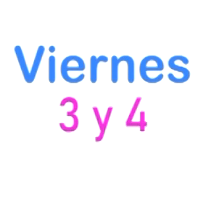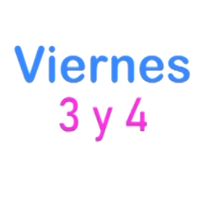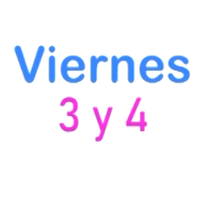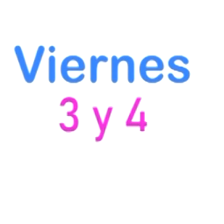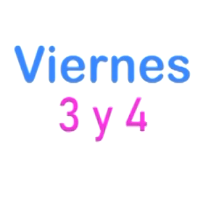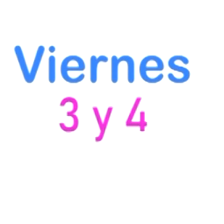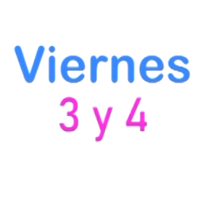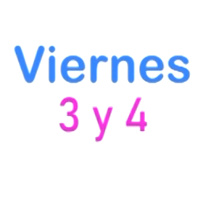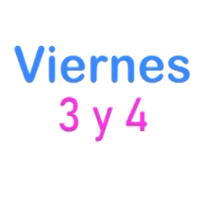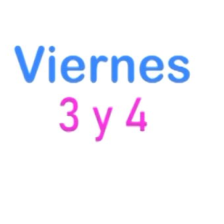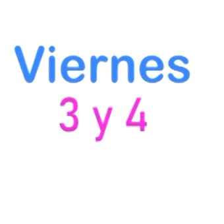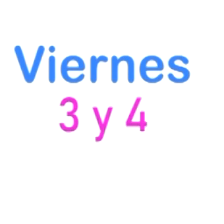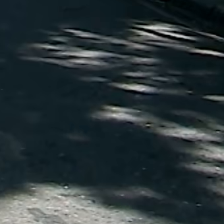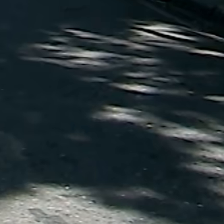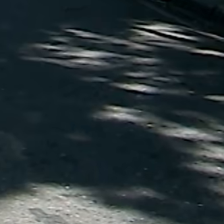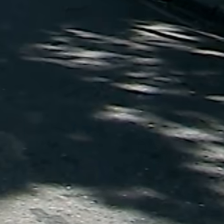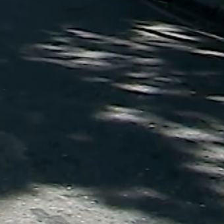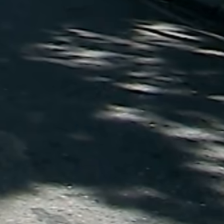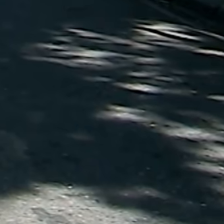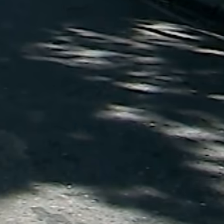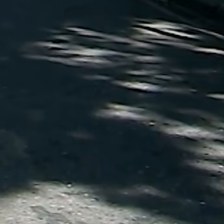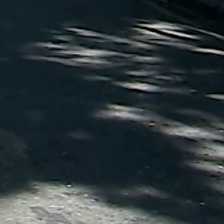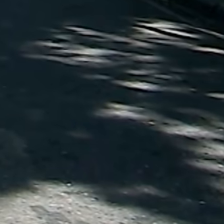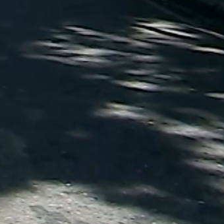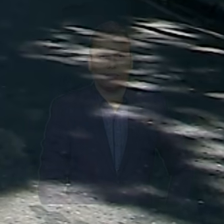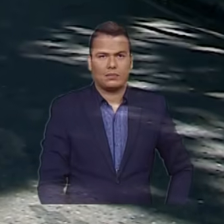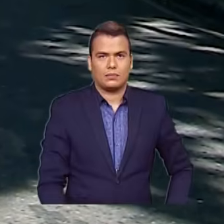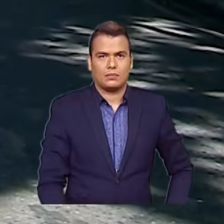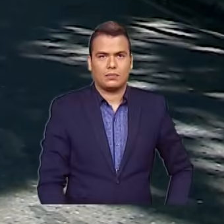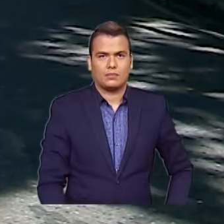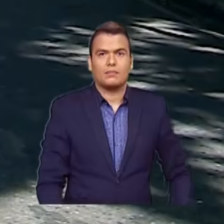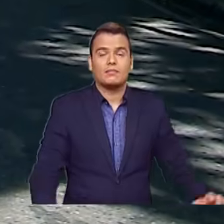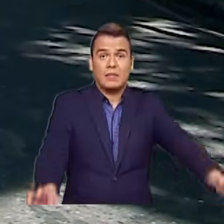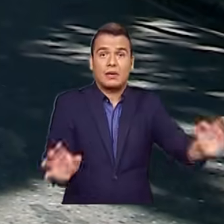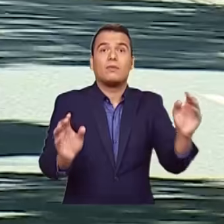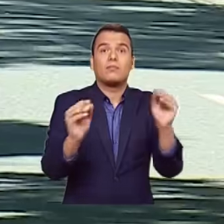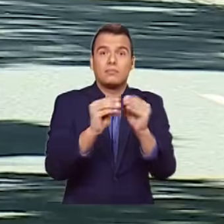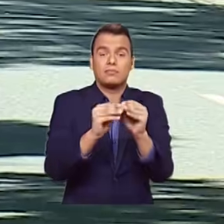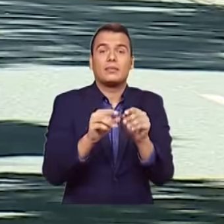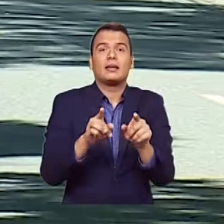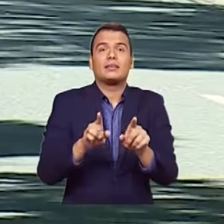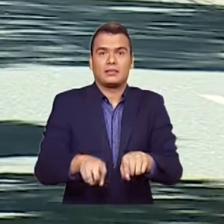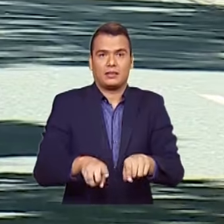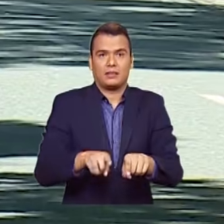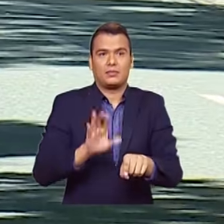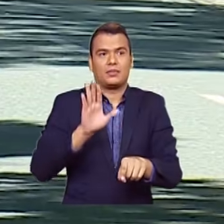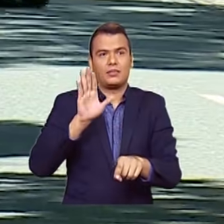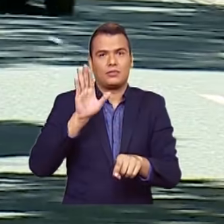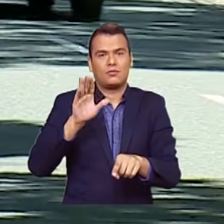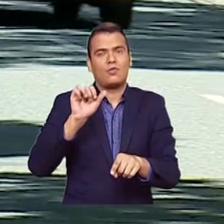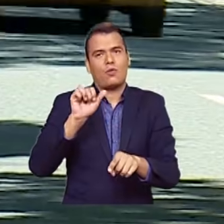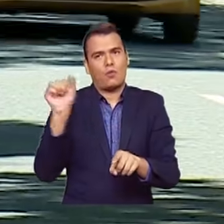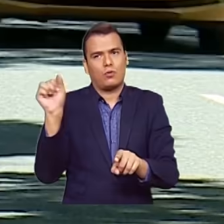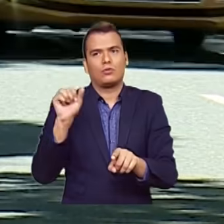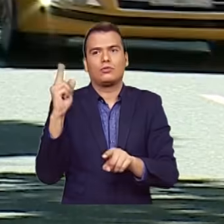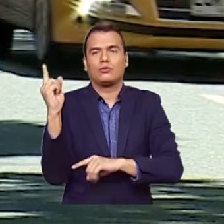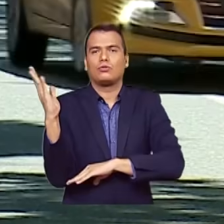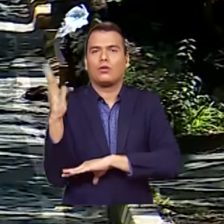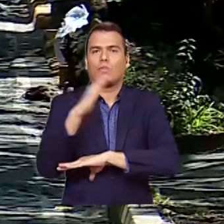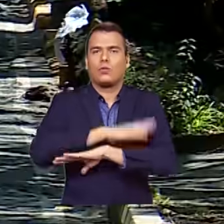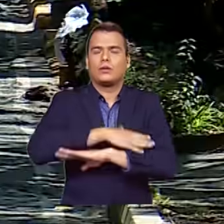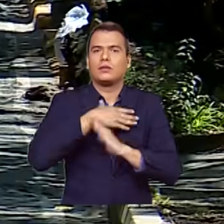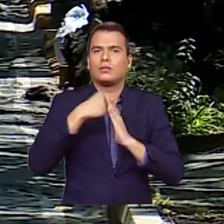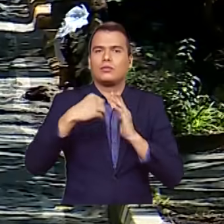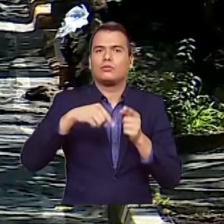cinco días de la semana en el pico y vida esta medida está establecida de acuerdo a su último dígito en la placa de su vehículo